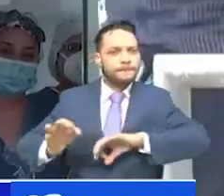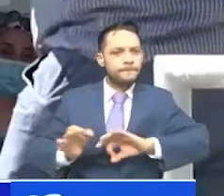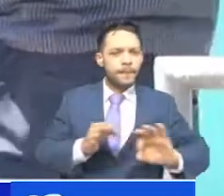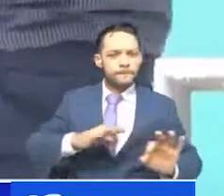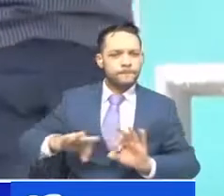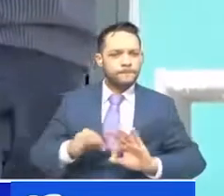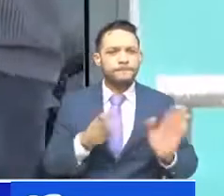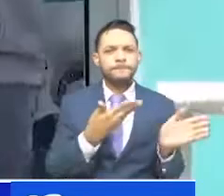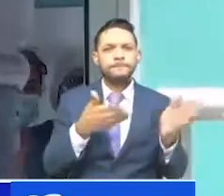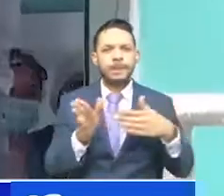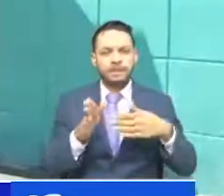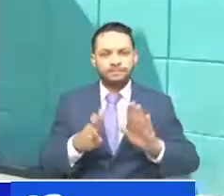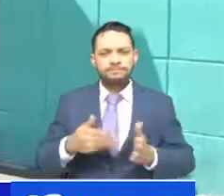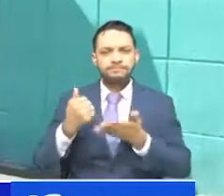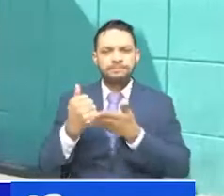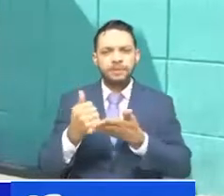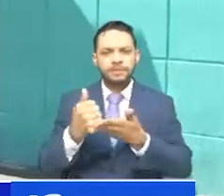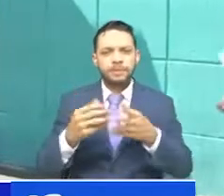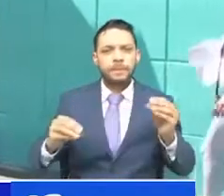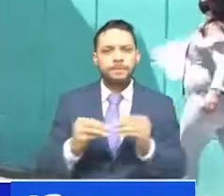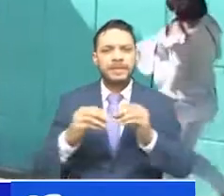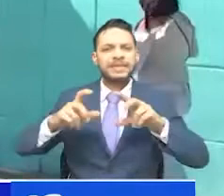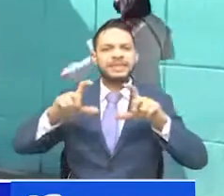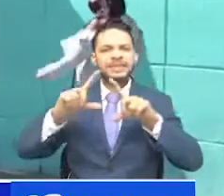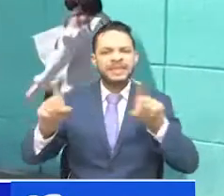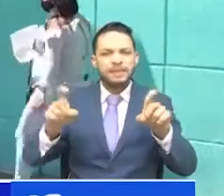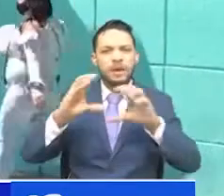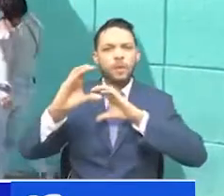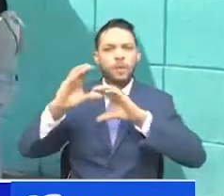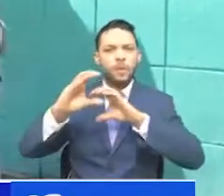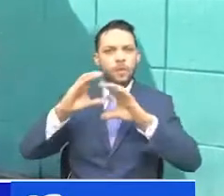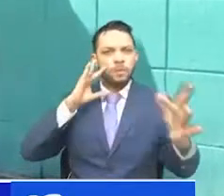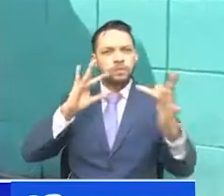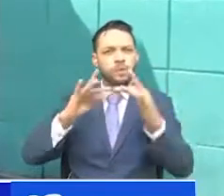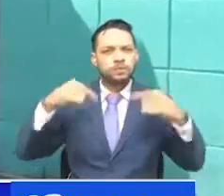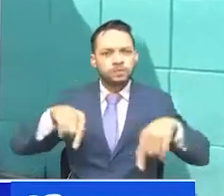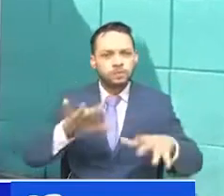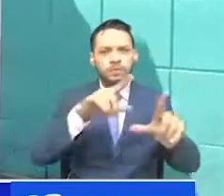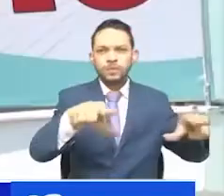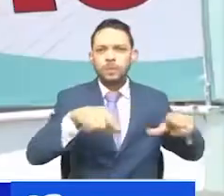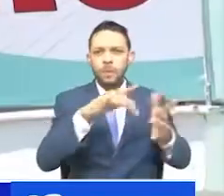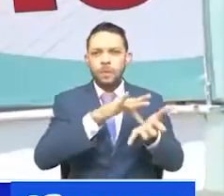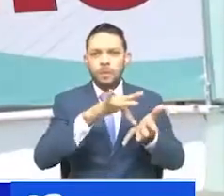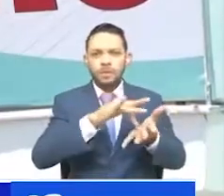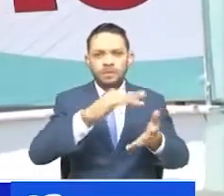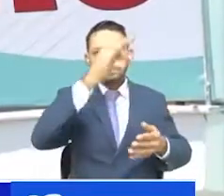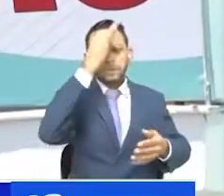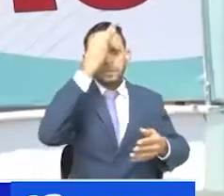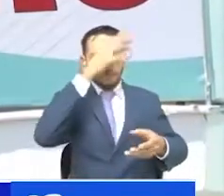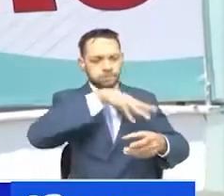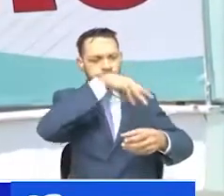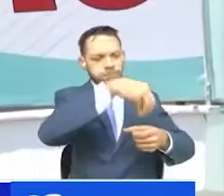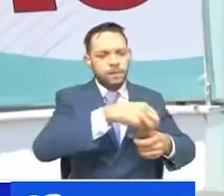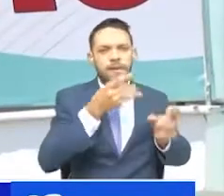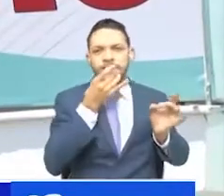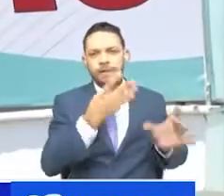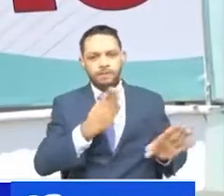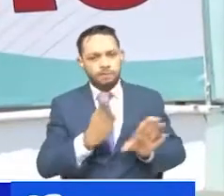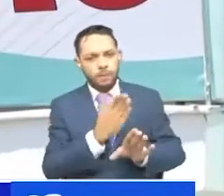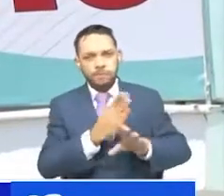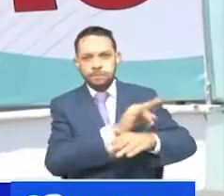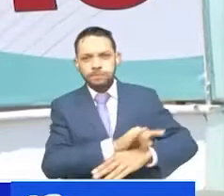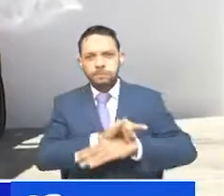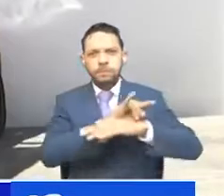de contingencia y todos los canales de comunicación entre el Centro Regulador de Urgencias, los hospitales y los consejos municipales de gestión del riesgo. También